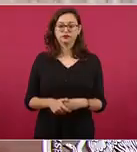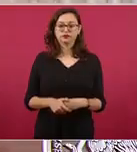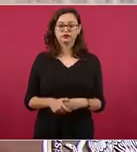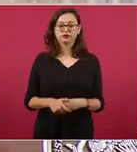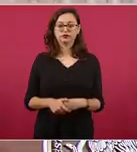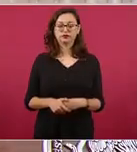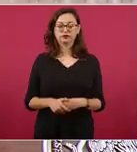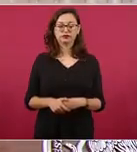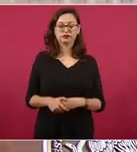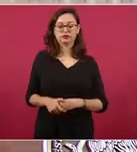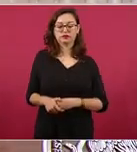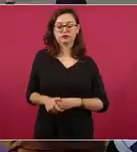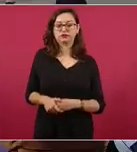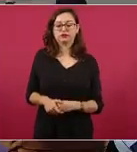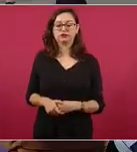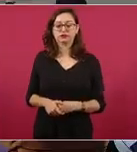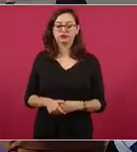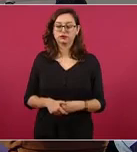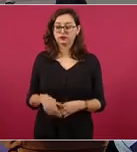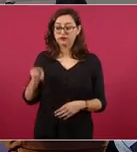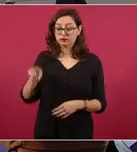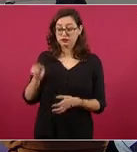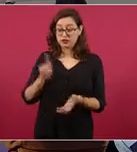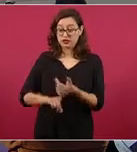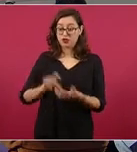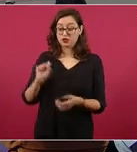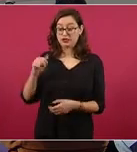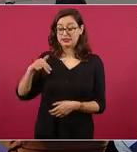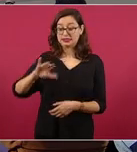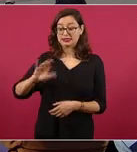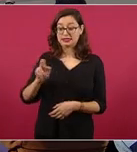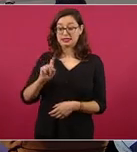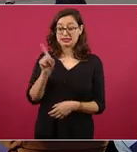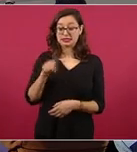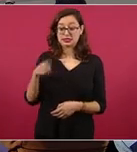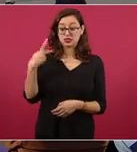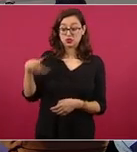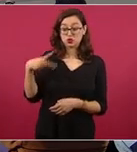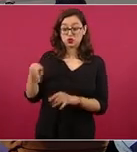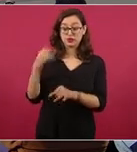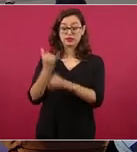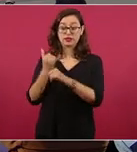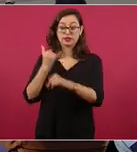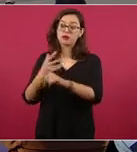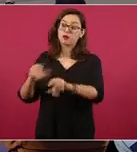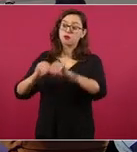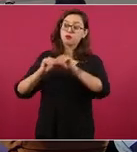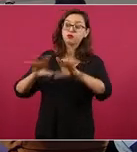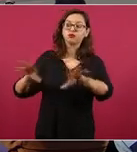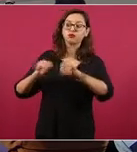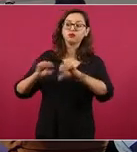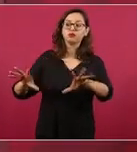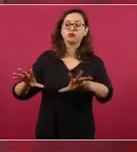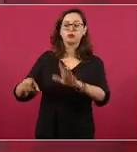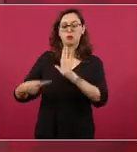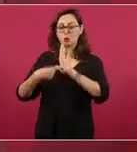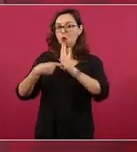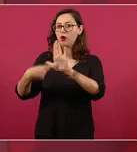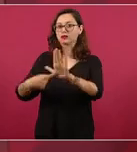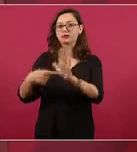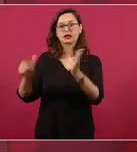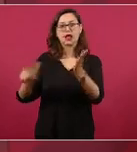ahí se hicieron denuncias sobre violación de derechos humanos, sobre